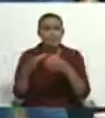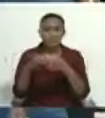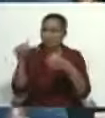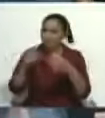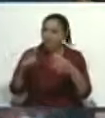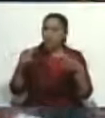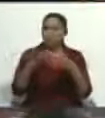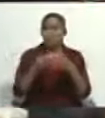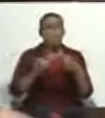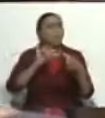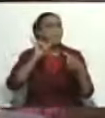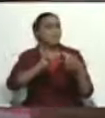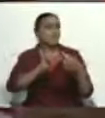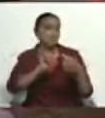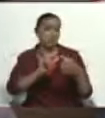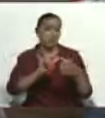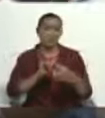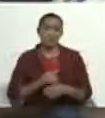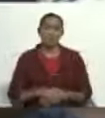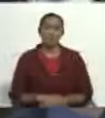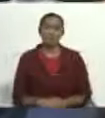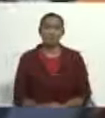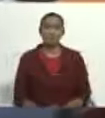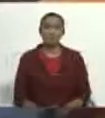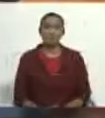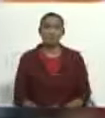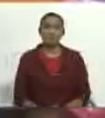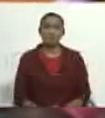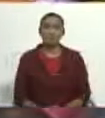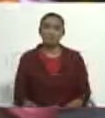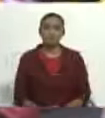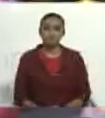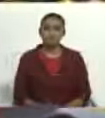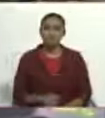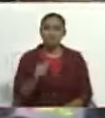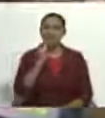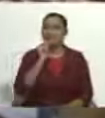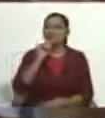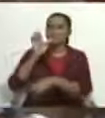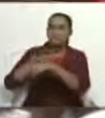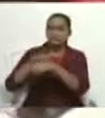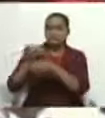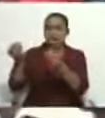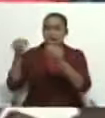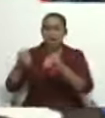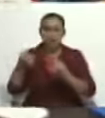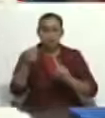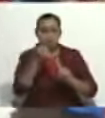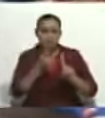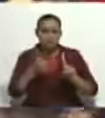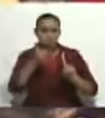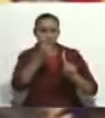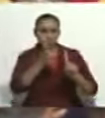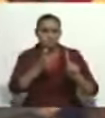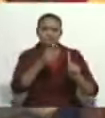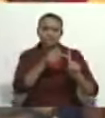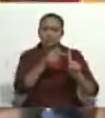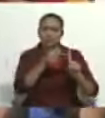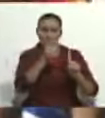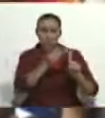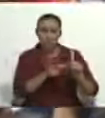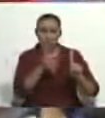candidato al imperialismo. ¿Quién pidió las persecuciones? Ellos ahora vienen a pedir su